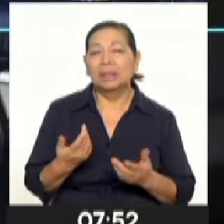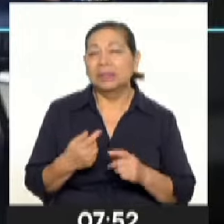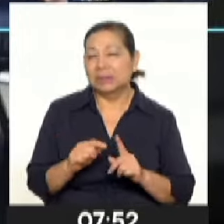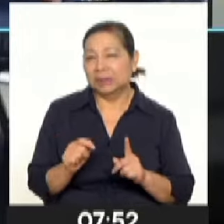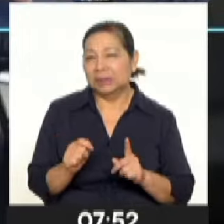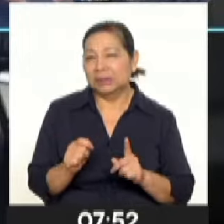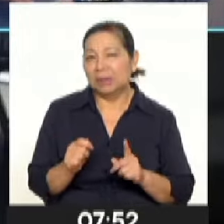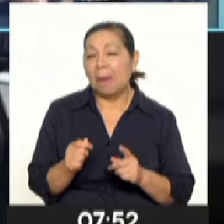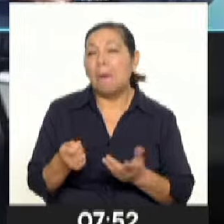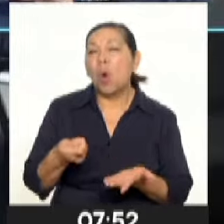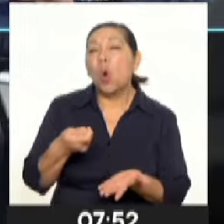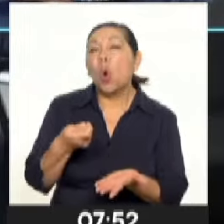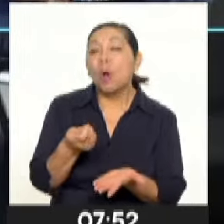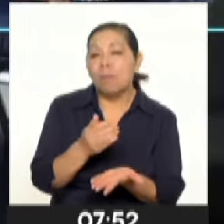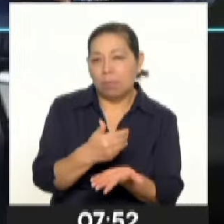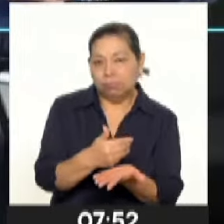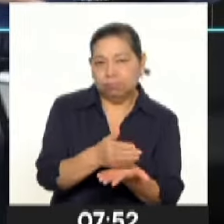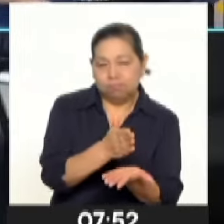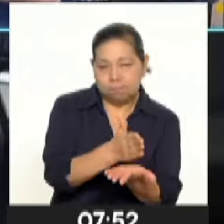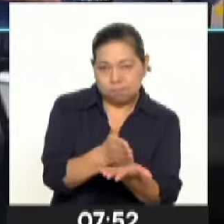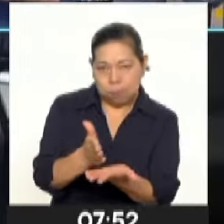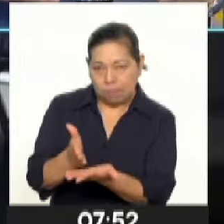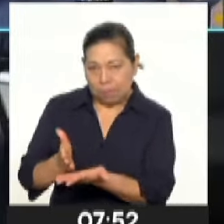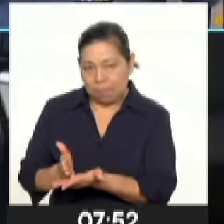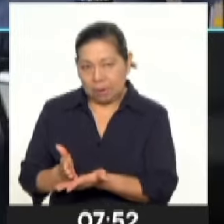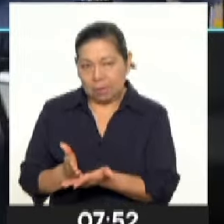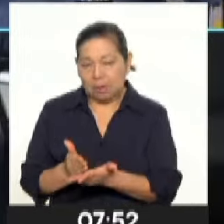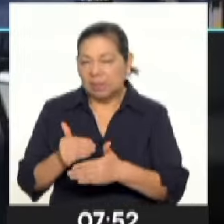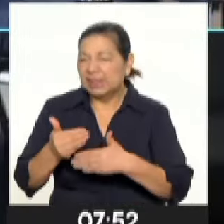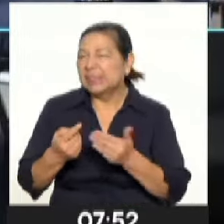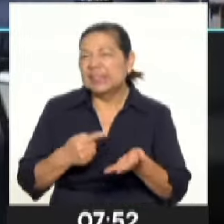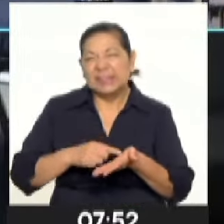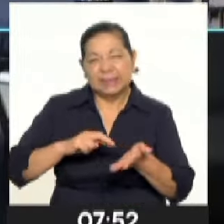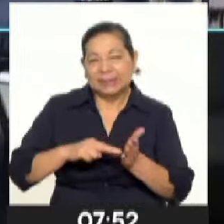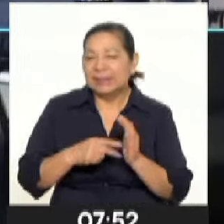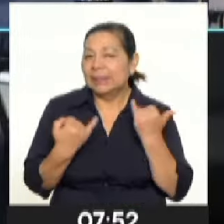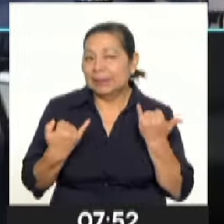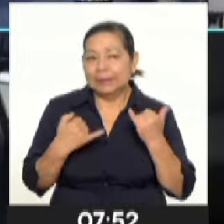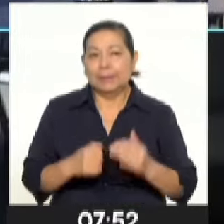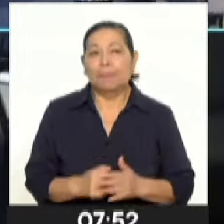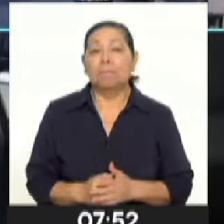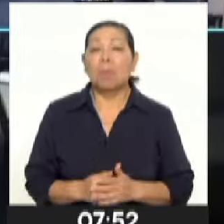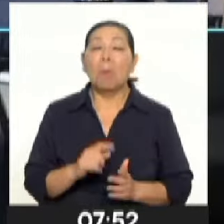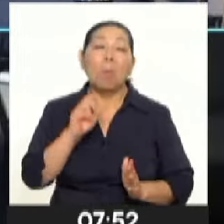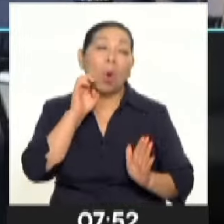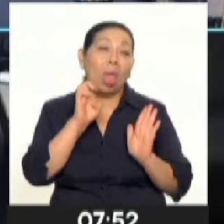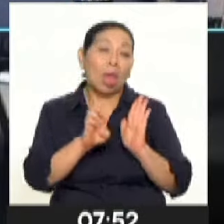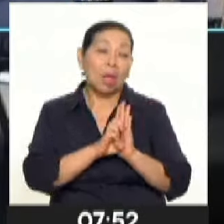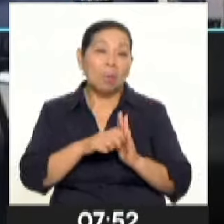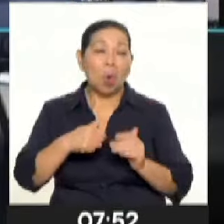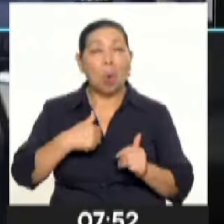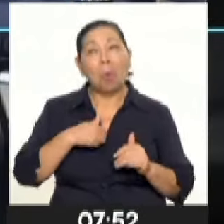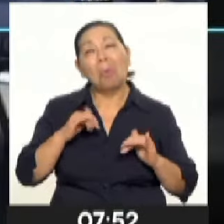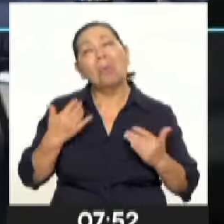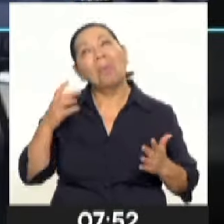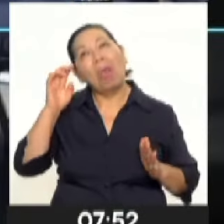que se llama el sistema de reparto o subsidio intergeneracional. ¿Qué quiere decir? A ver, si yo hoy día gano, no